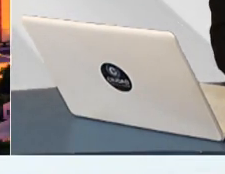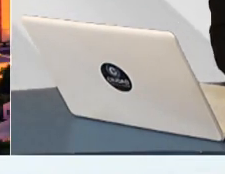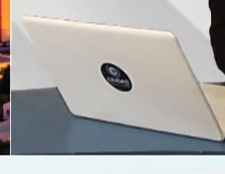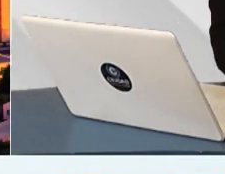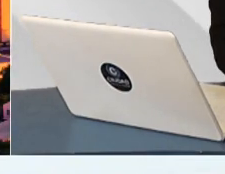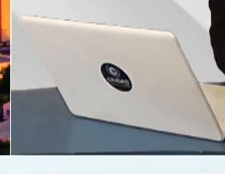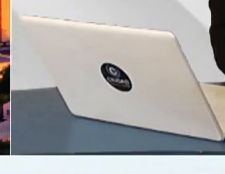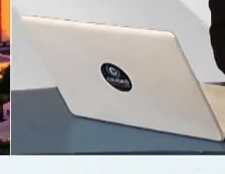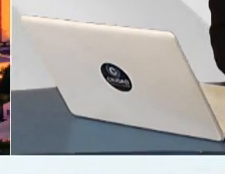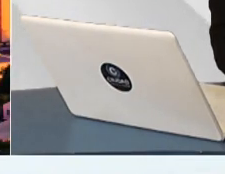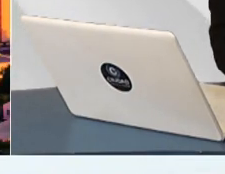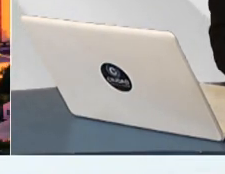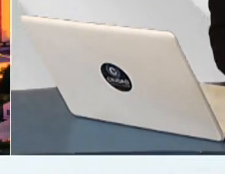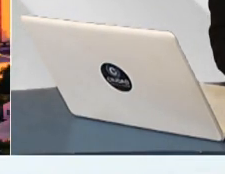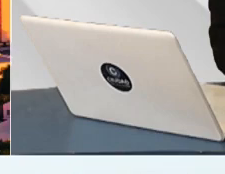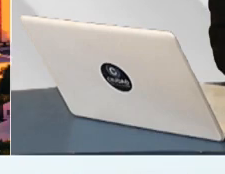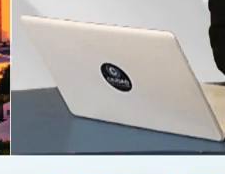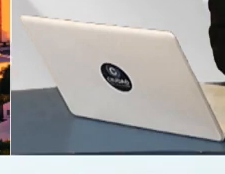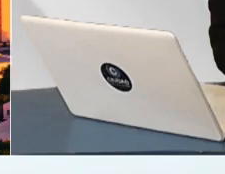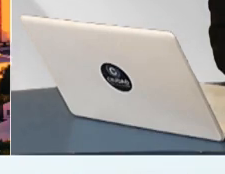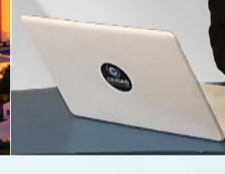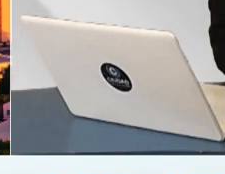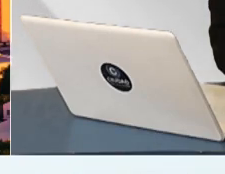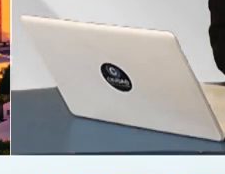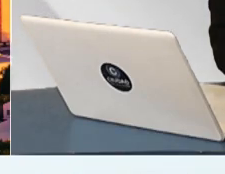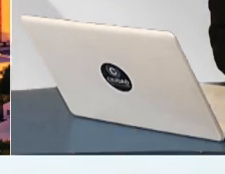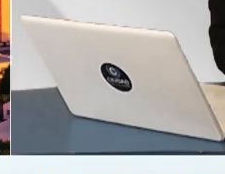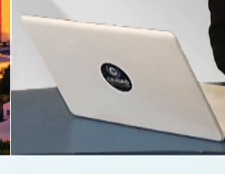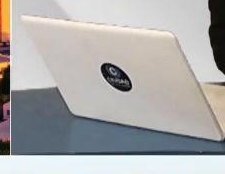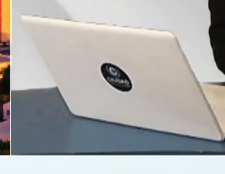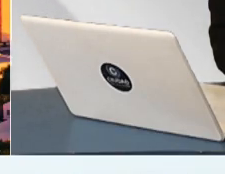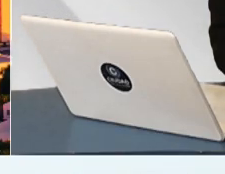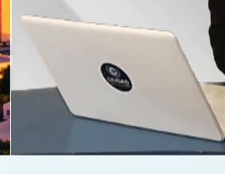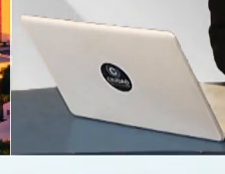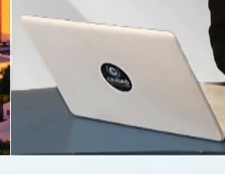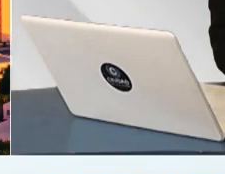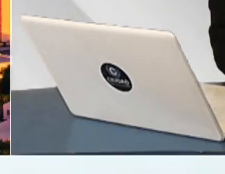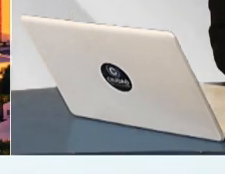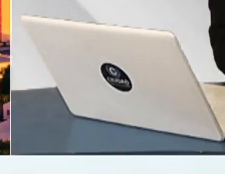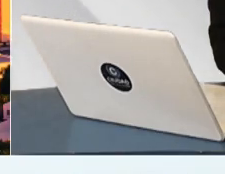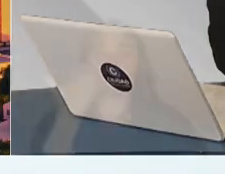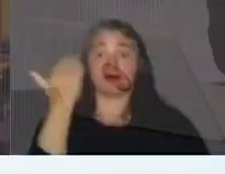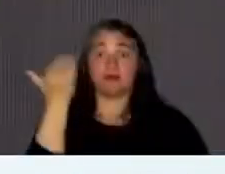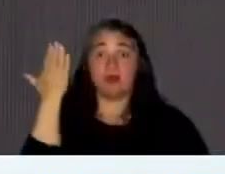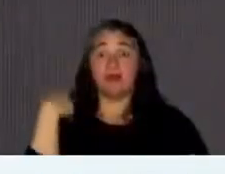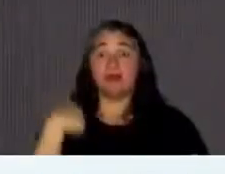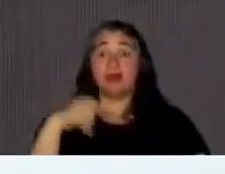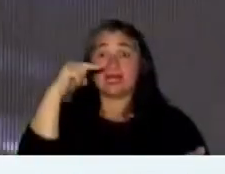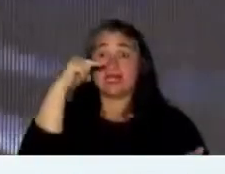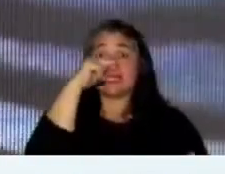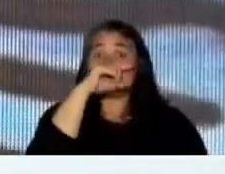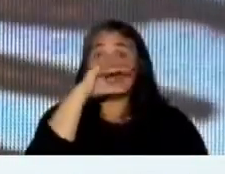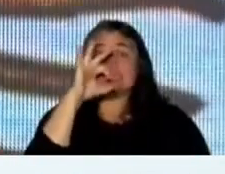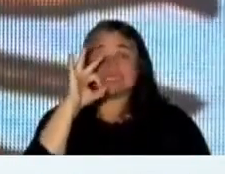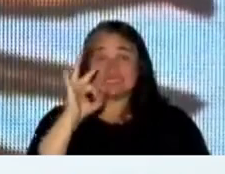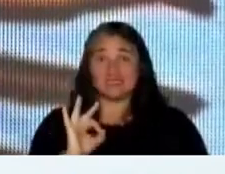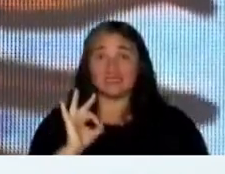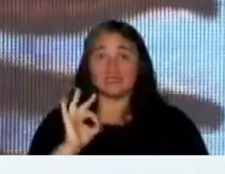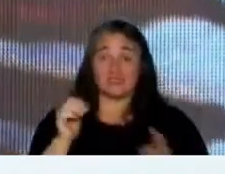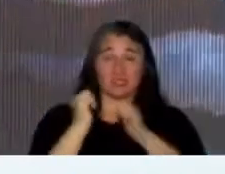desarrollo económico, en donde Coqui realmente planteó el esquema de